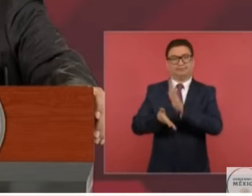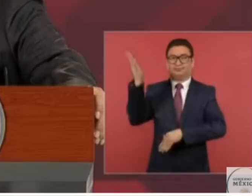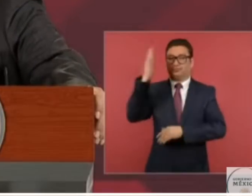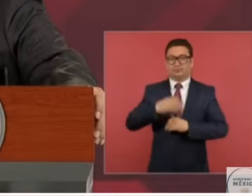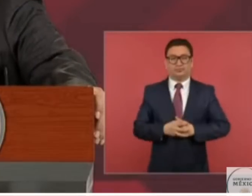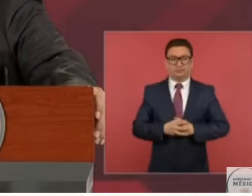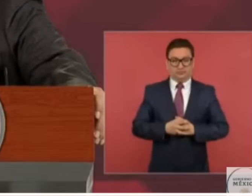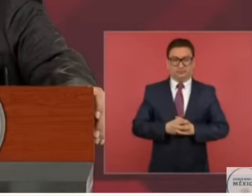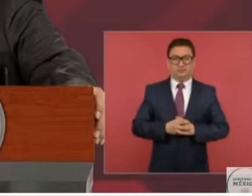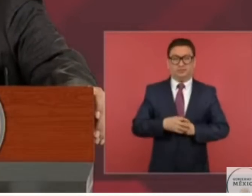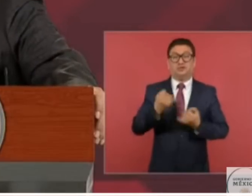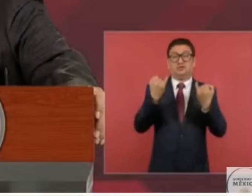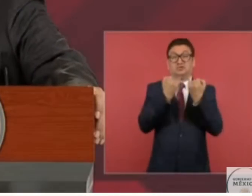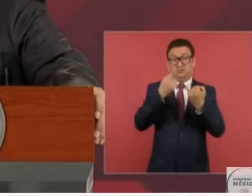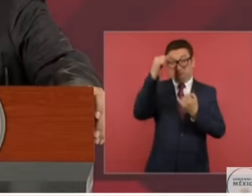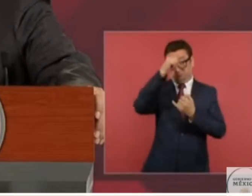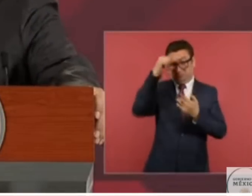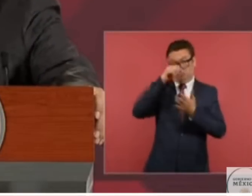juzgado